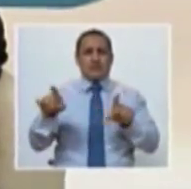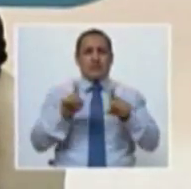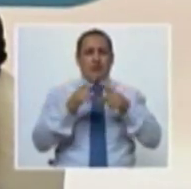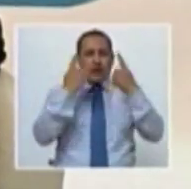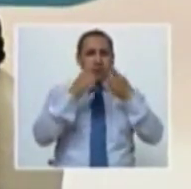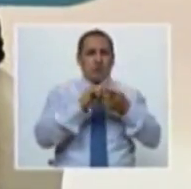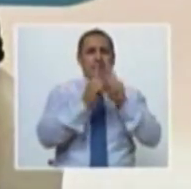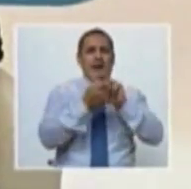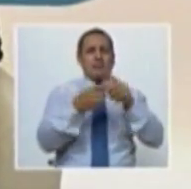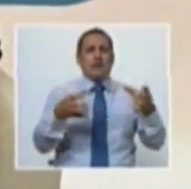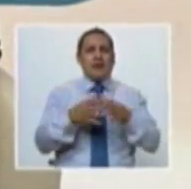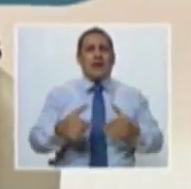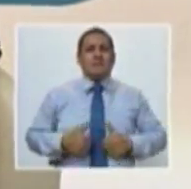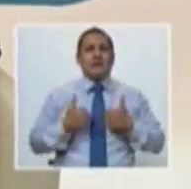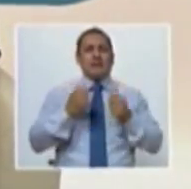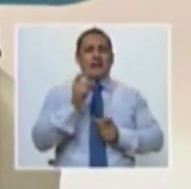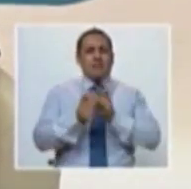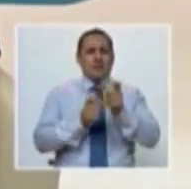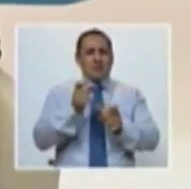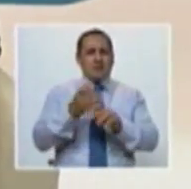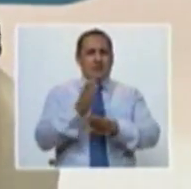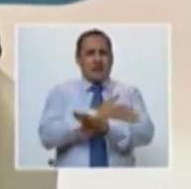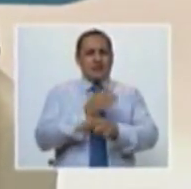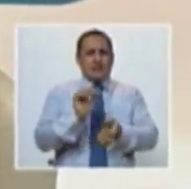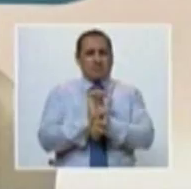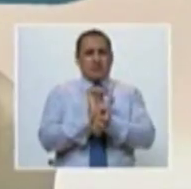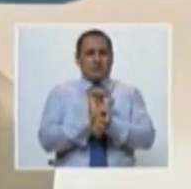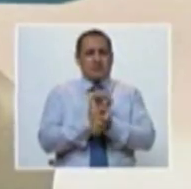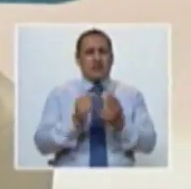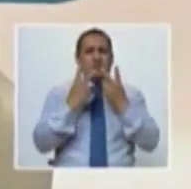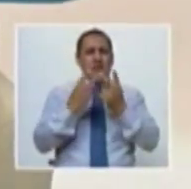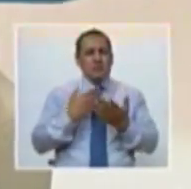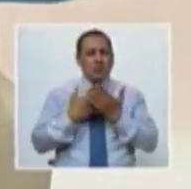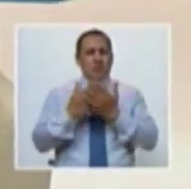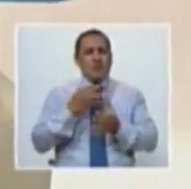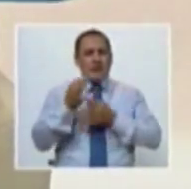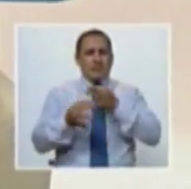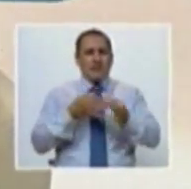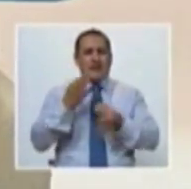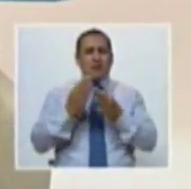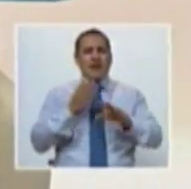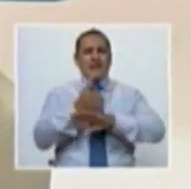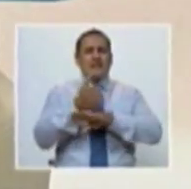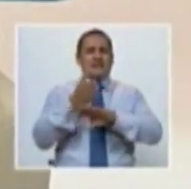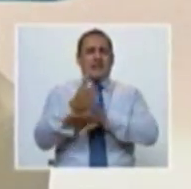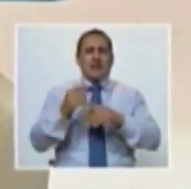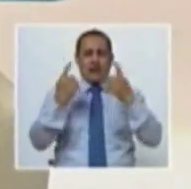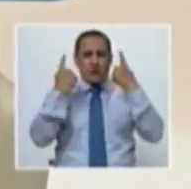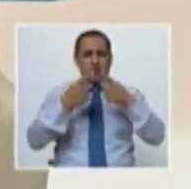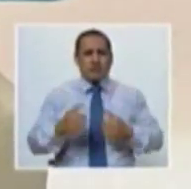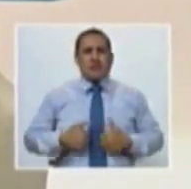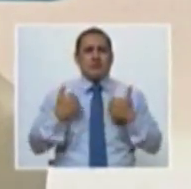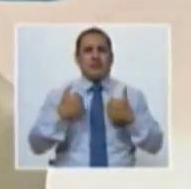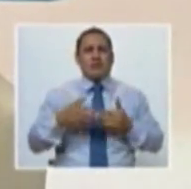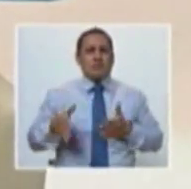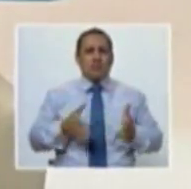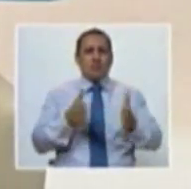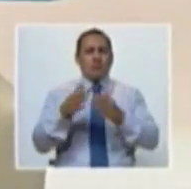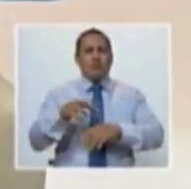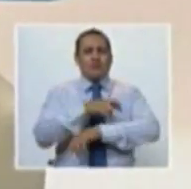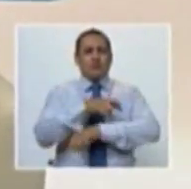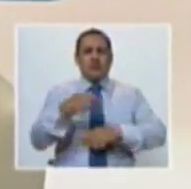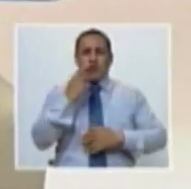carrera pública magisterial. Y vamos a seguir incidiendo en el acceso a esta carrera. Y para ello nos acompaña